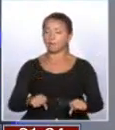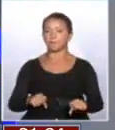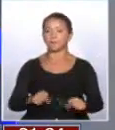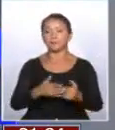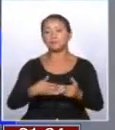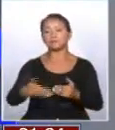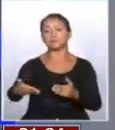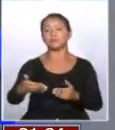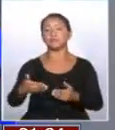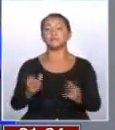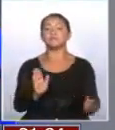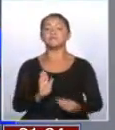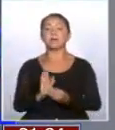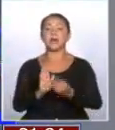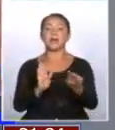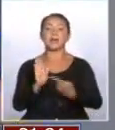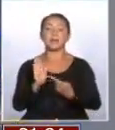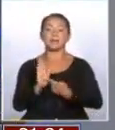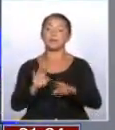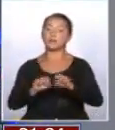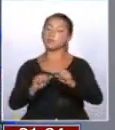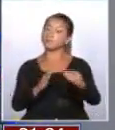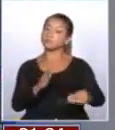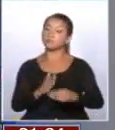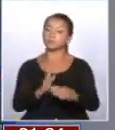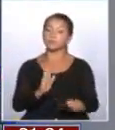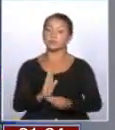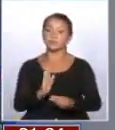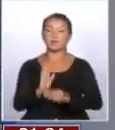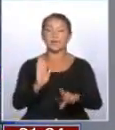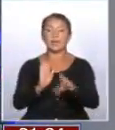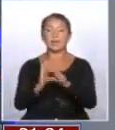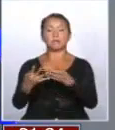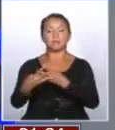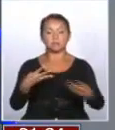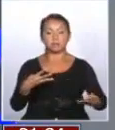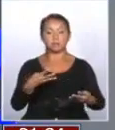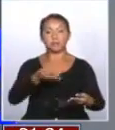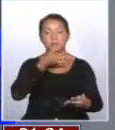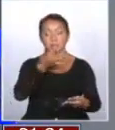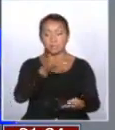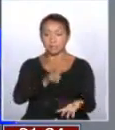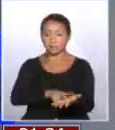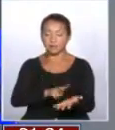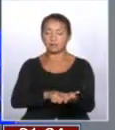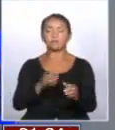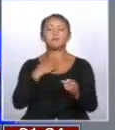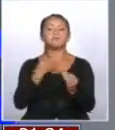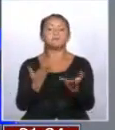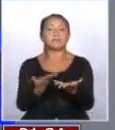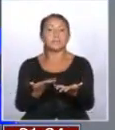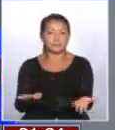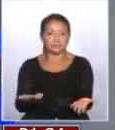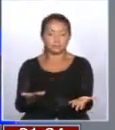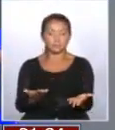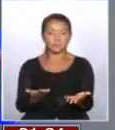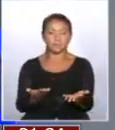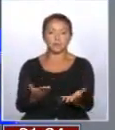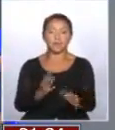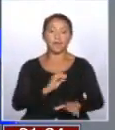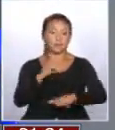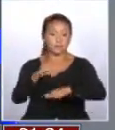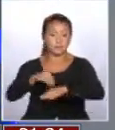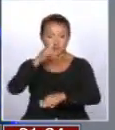la reforma al reglamento que ya hemos hecho, a la aprobación de las leyes de transparencia y probidad, para efectivamente dar una